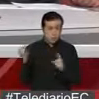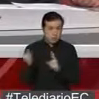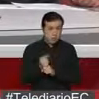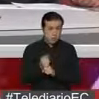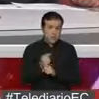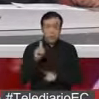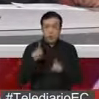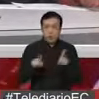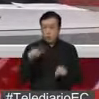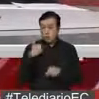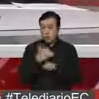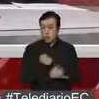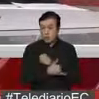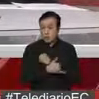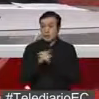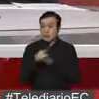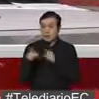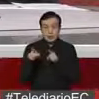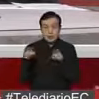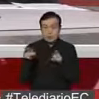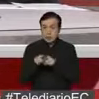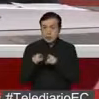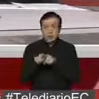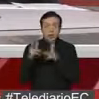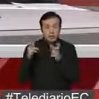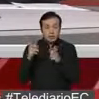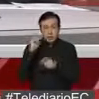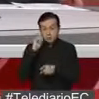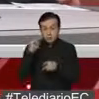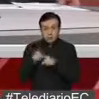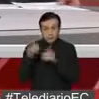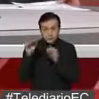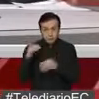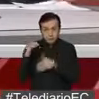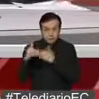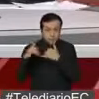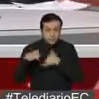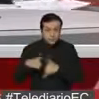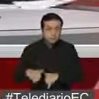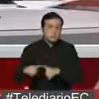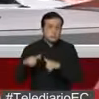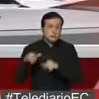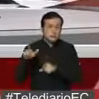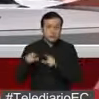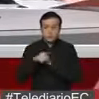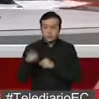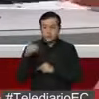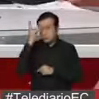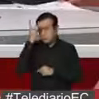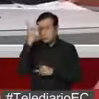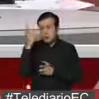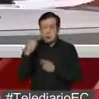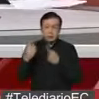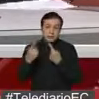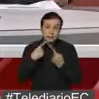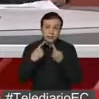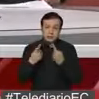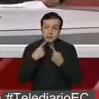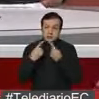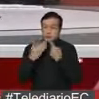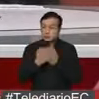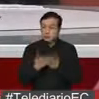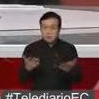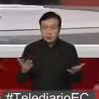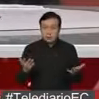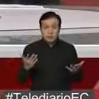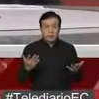hay otras naciones también que tratan de alcanzar este tipo de acuerdos con los tenedores de bonos en sus realidades.